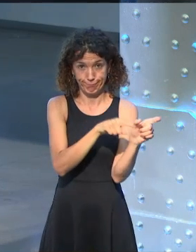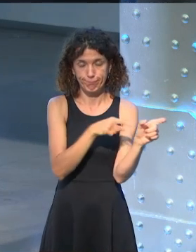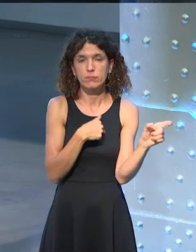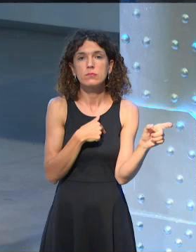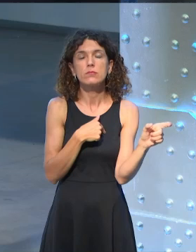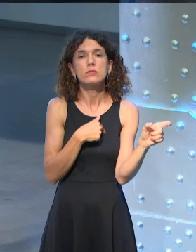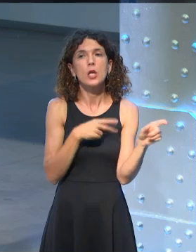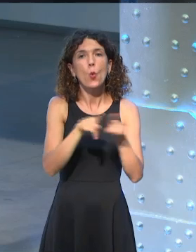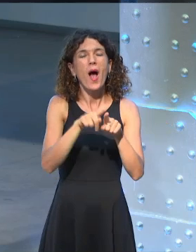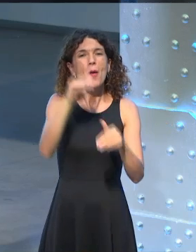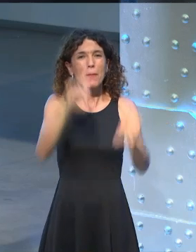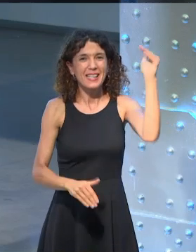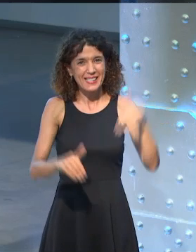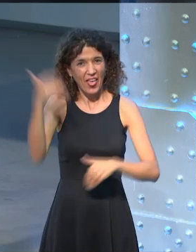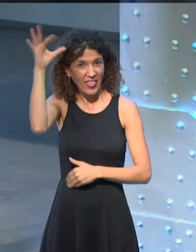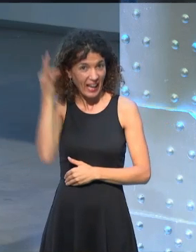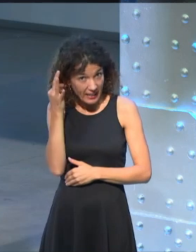esta brecha de género,